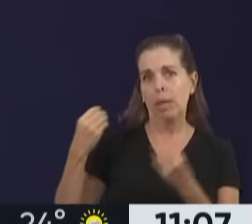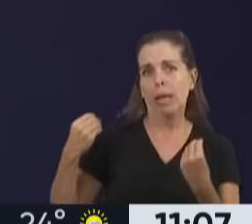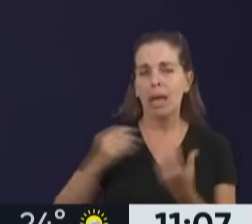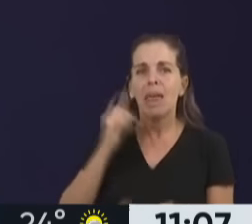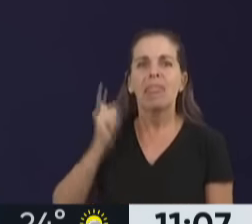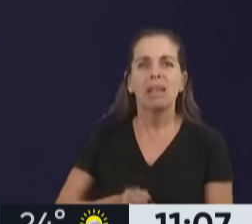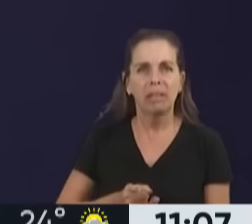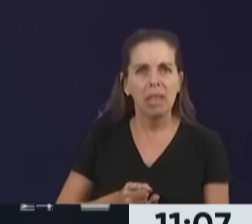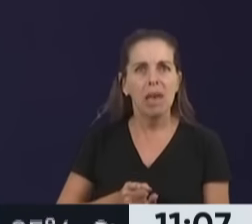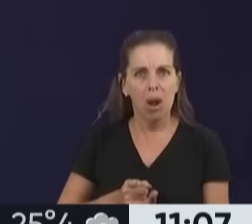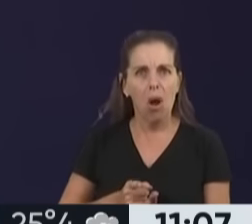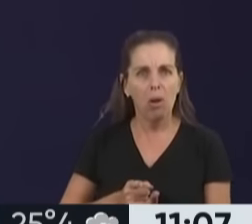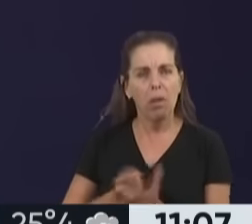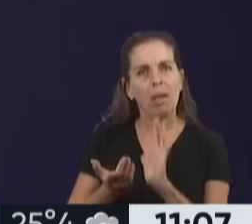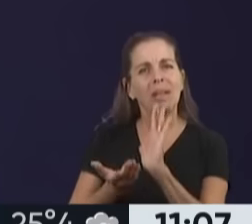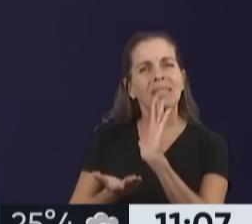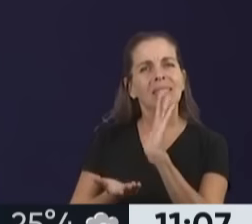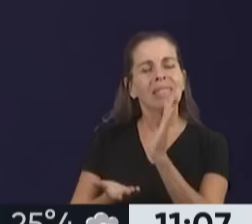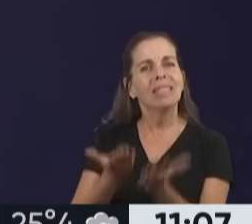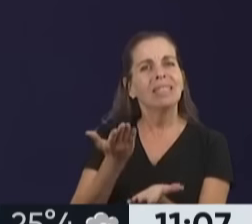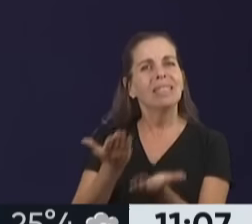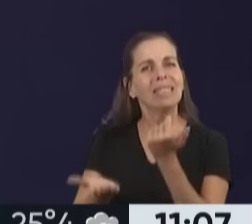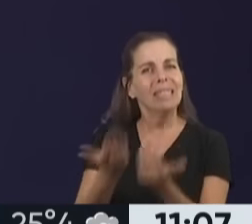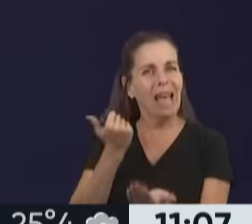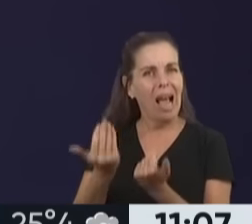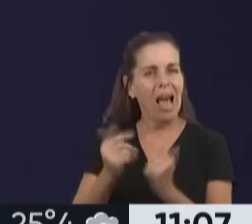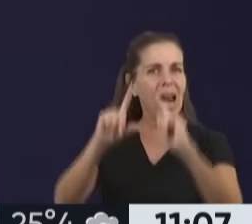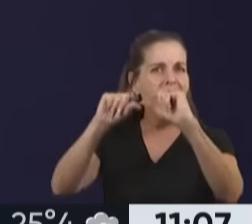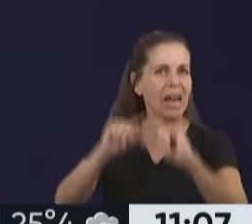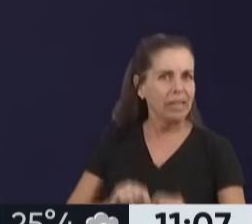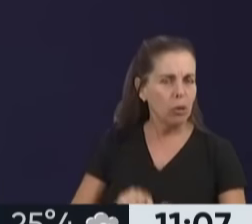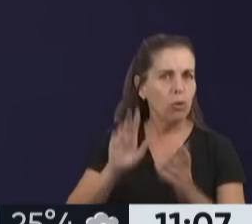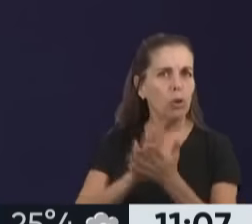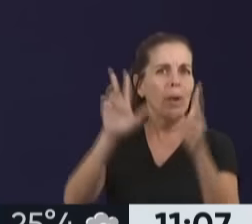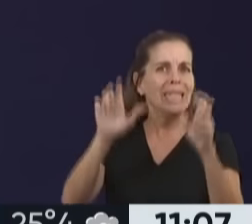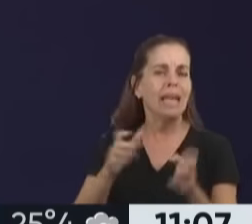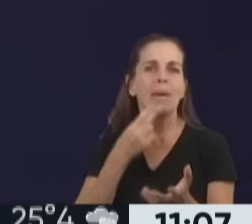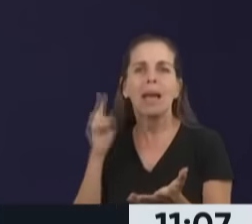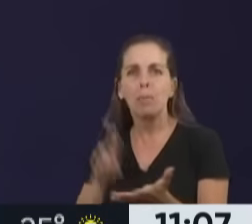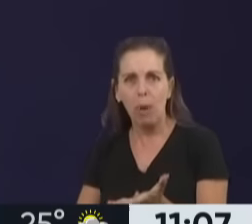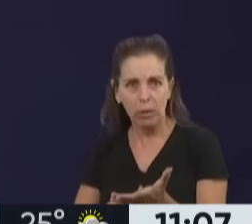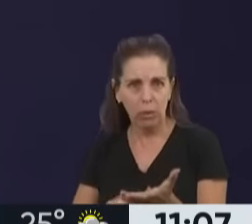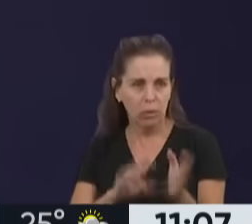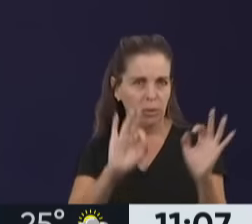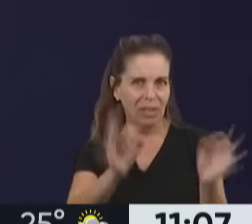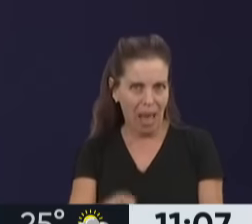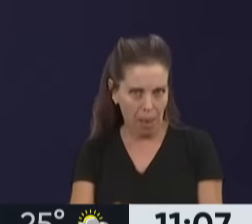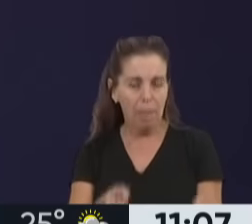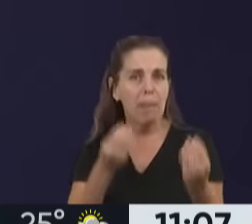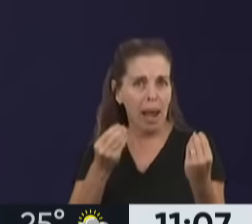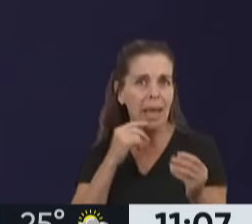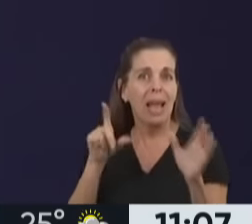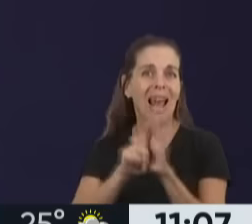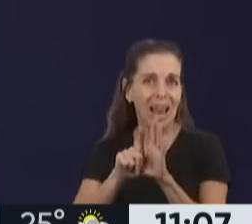decisión de retirar como recordarán ustedes el paquete fiscal para poder avanzar con la